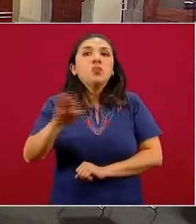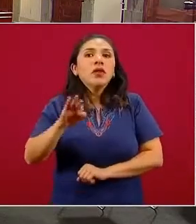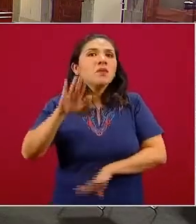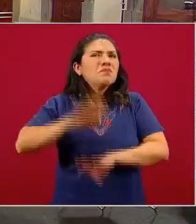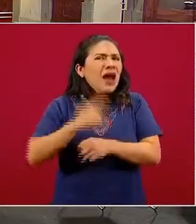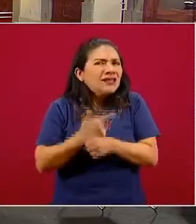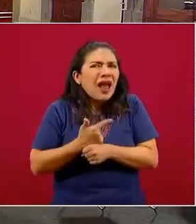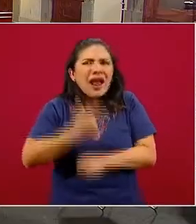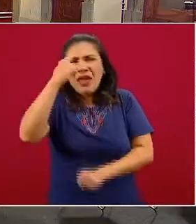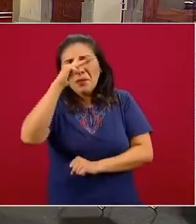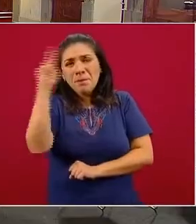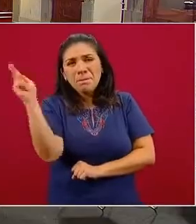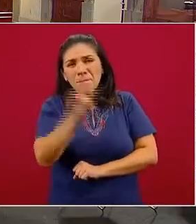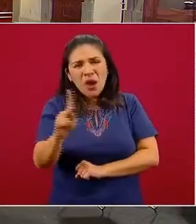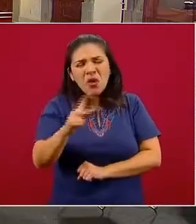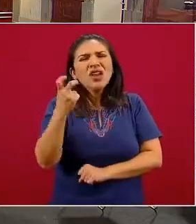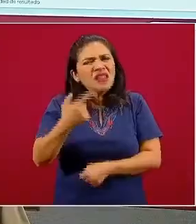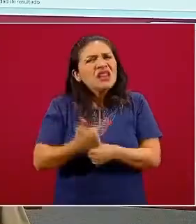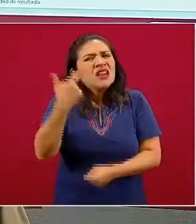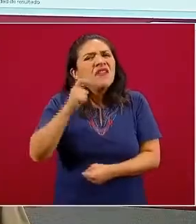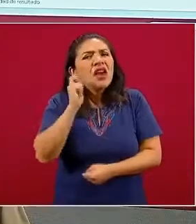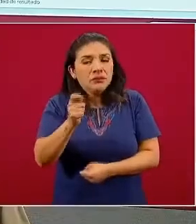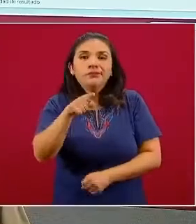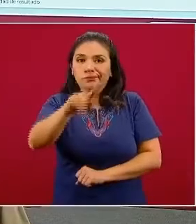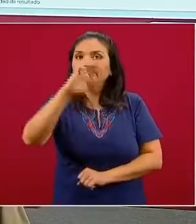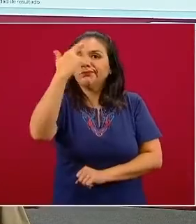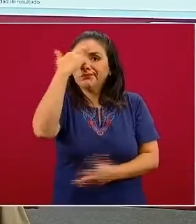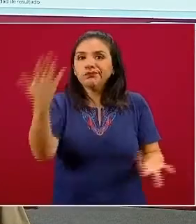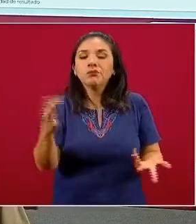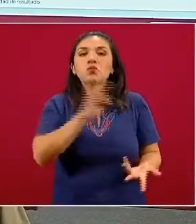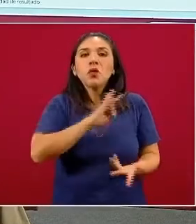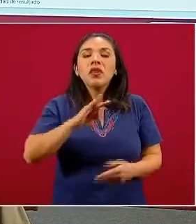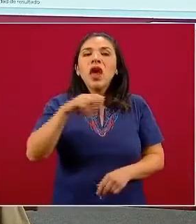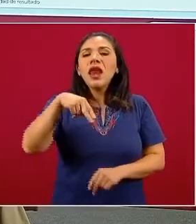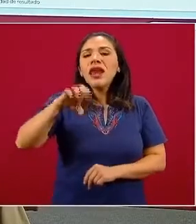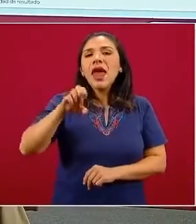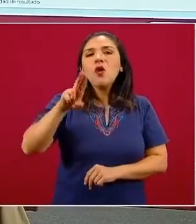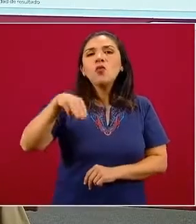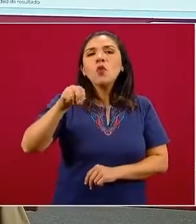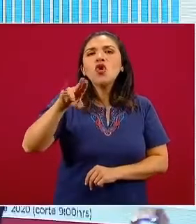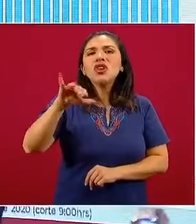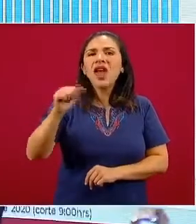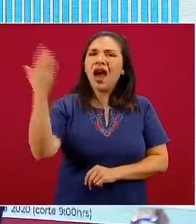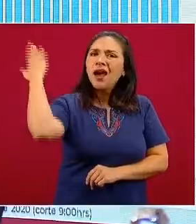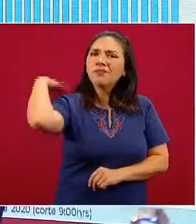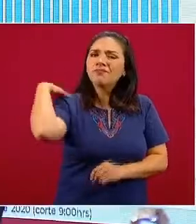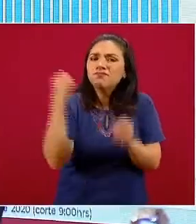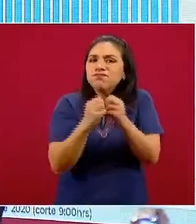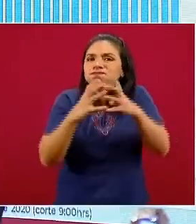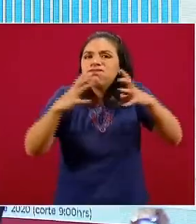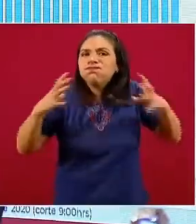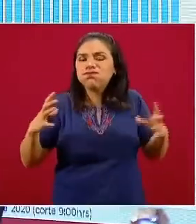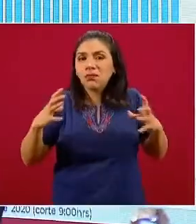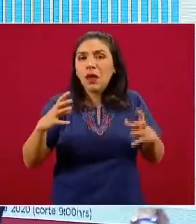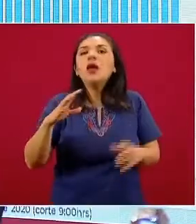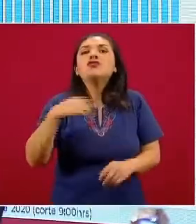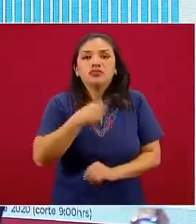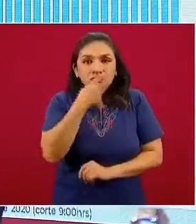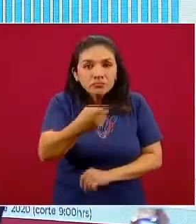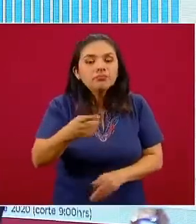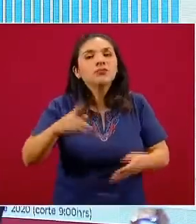más grave de COVID. ¿Cuál es la forma más grave de COVID? Recordémoslo, neumonía, un daño inflamatorio a los pulmones. ¿Por qué lo